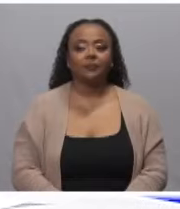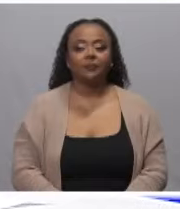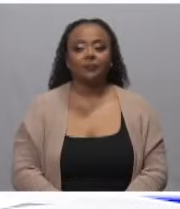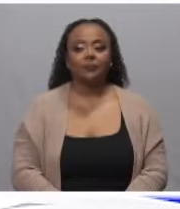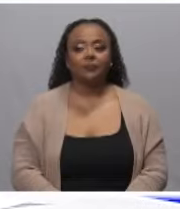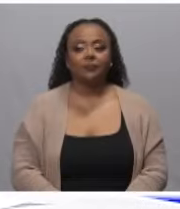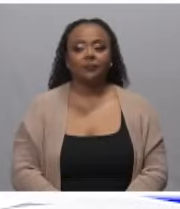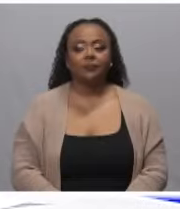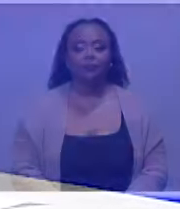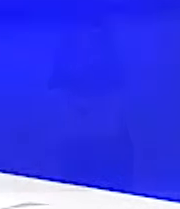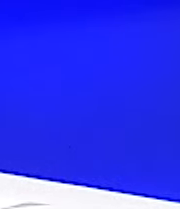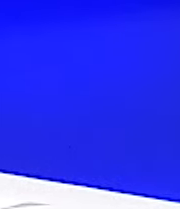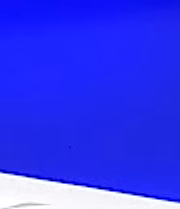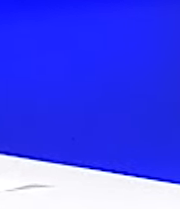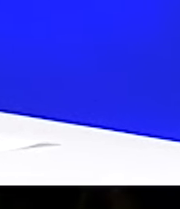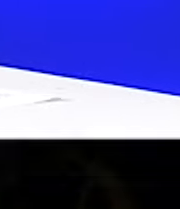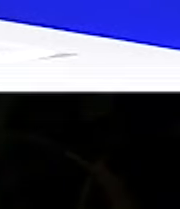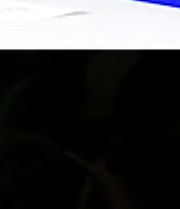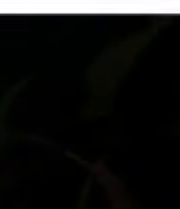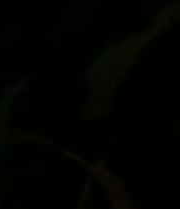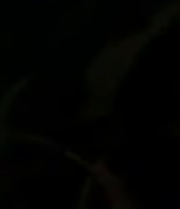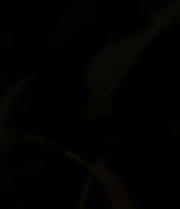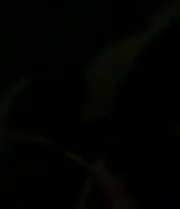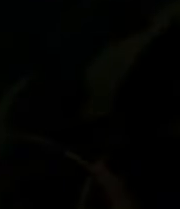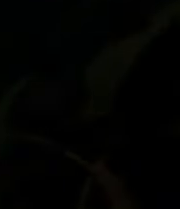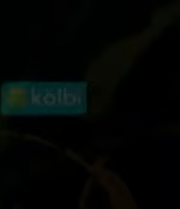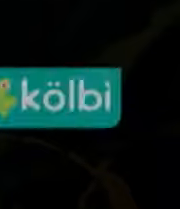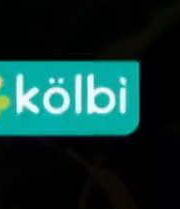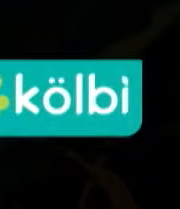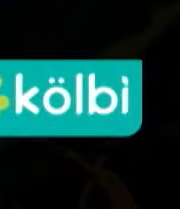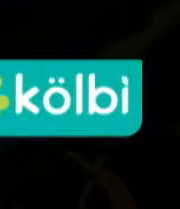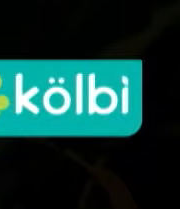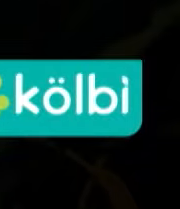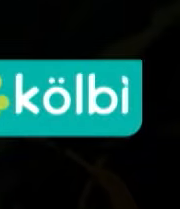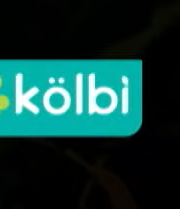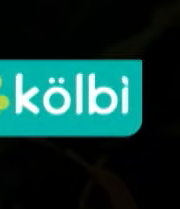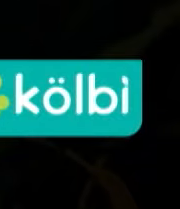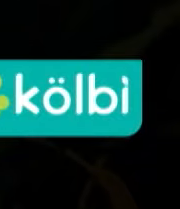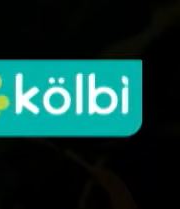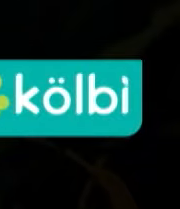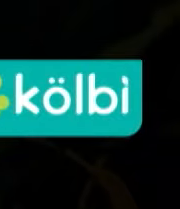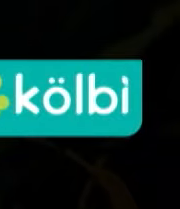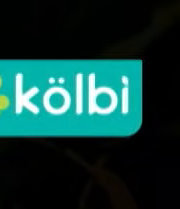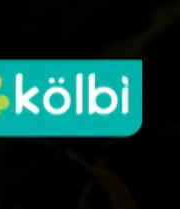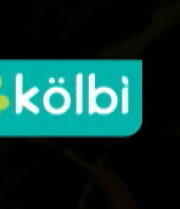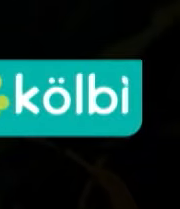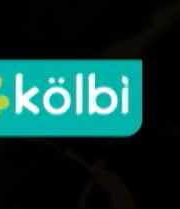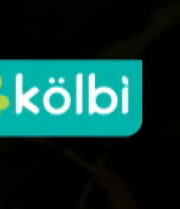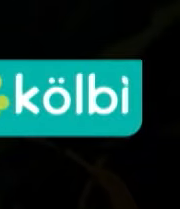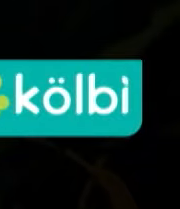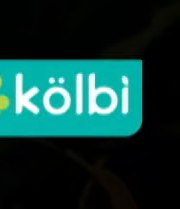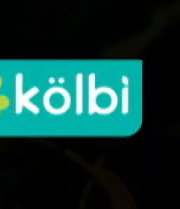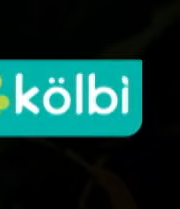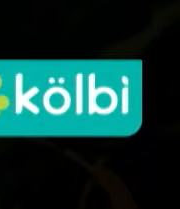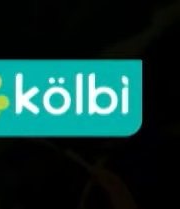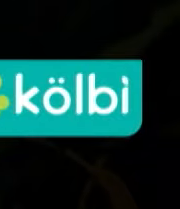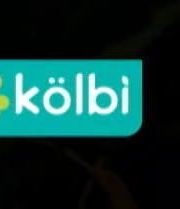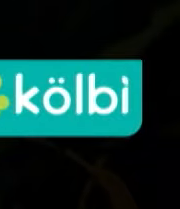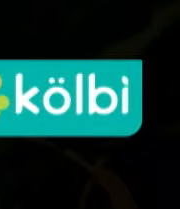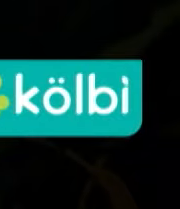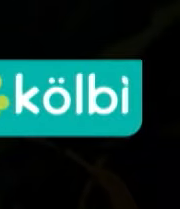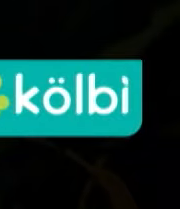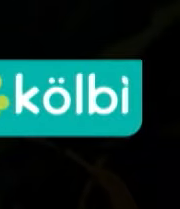2022 colbi ha realizado demostraciones 5g a lo largo del país adaptando esta tecnología única y Revolucionaria a las